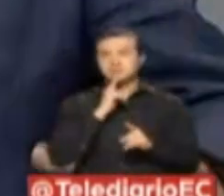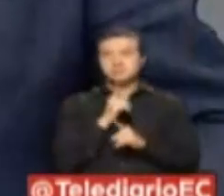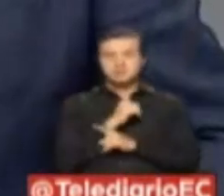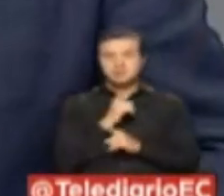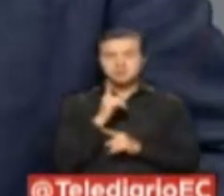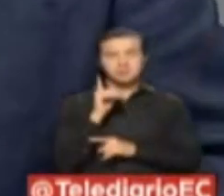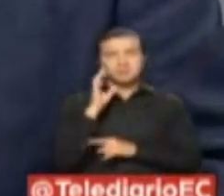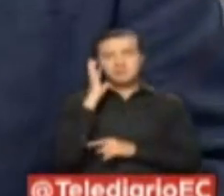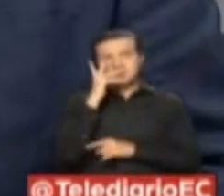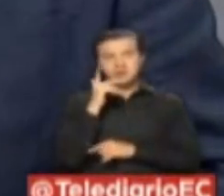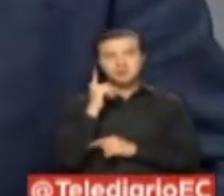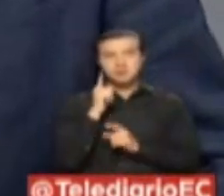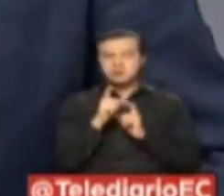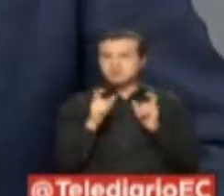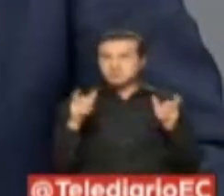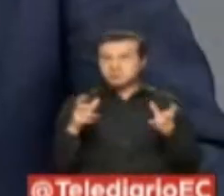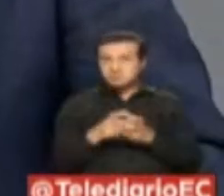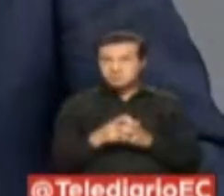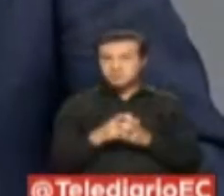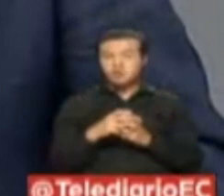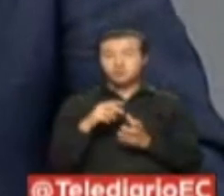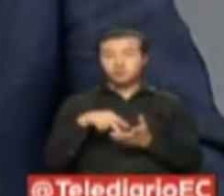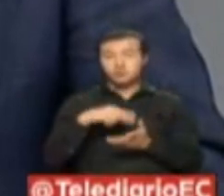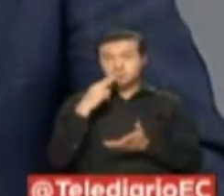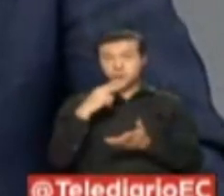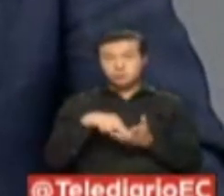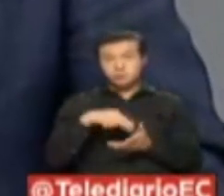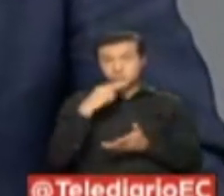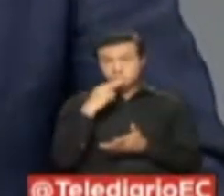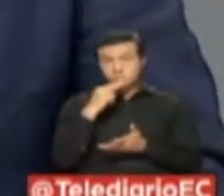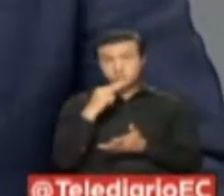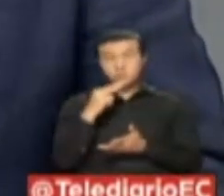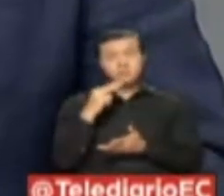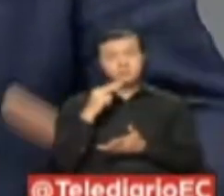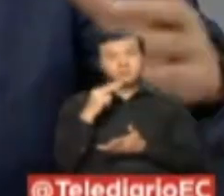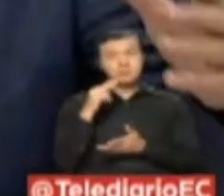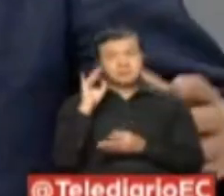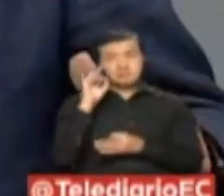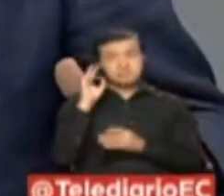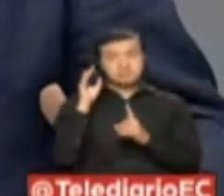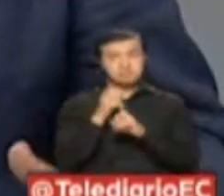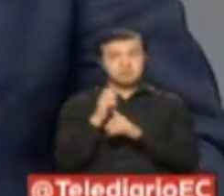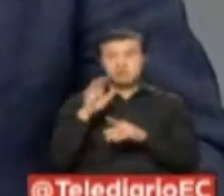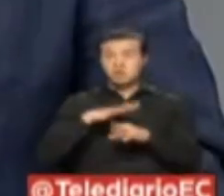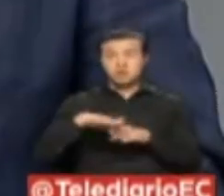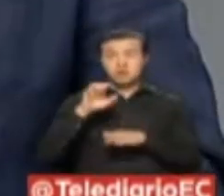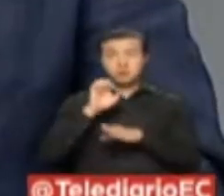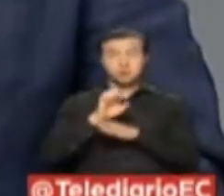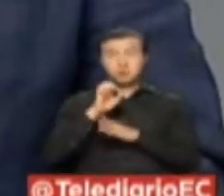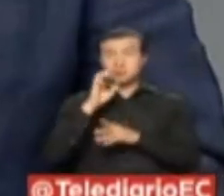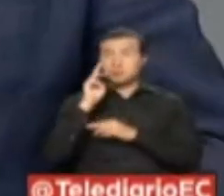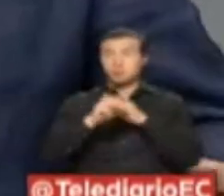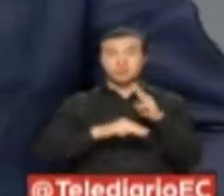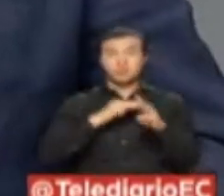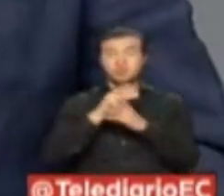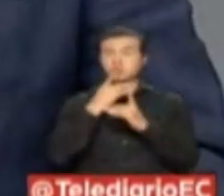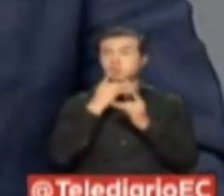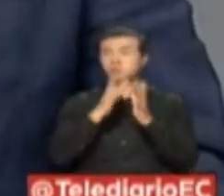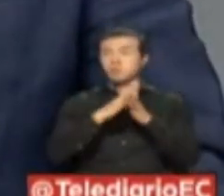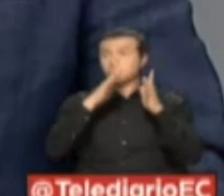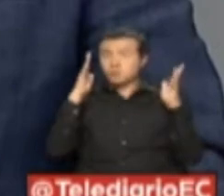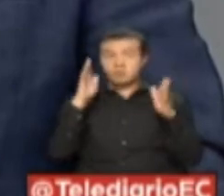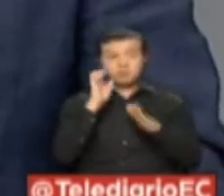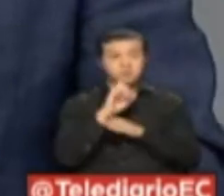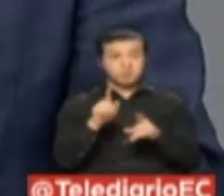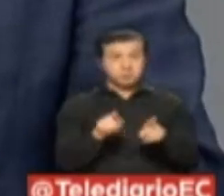desconocida para nosotros pero el sushi ya es un éxito en la cultura del mundo y por supuesto